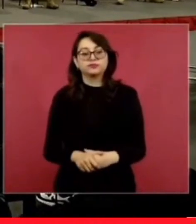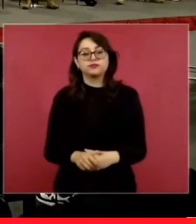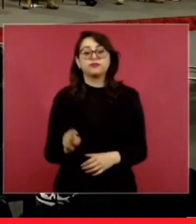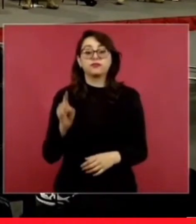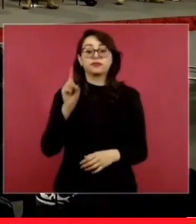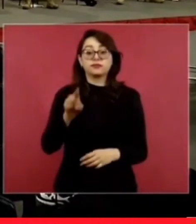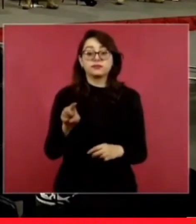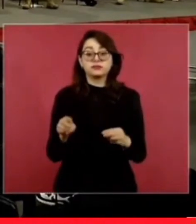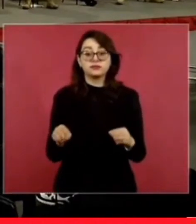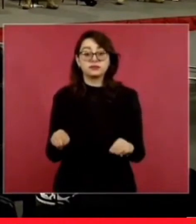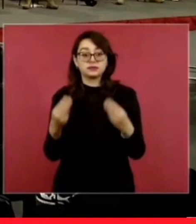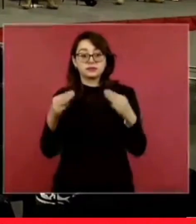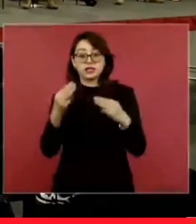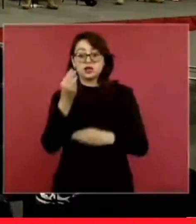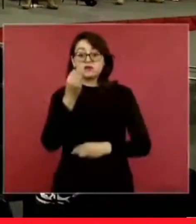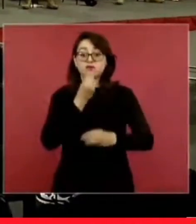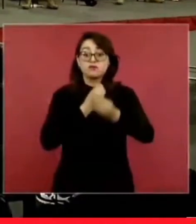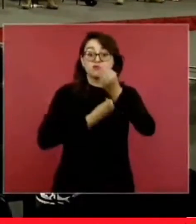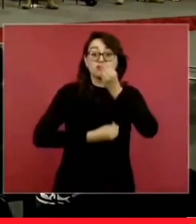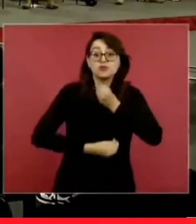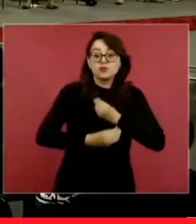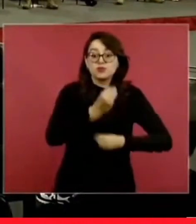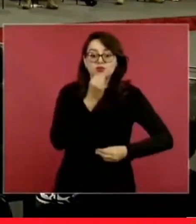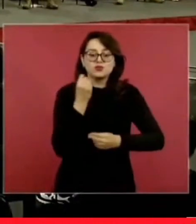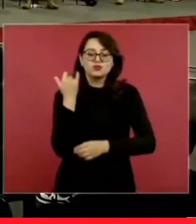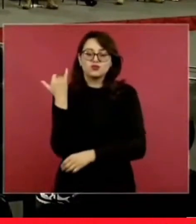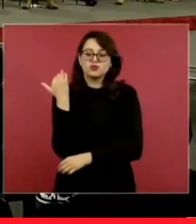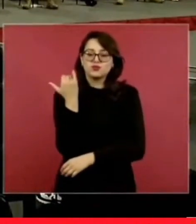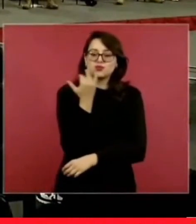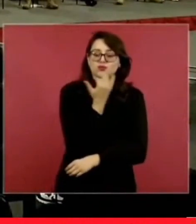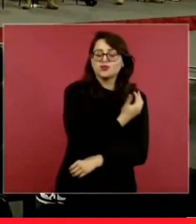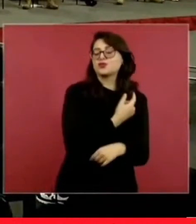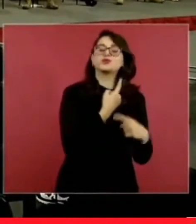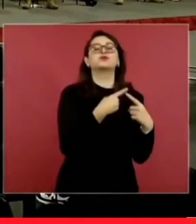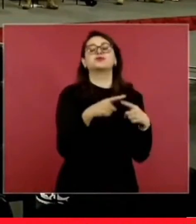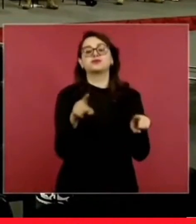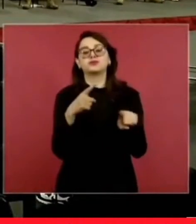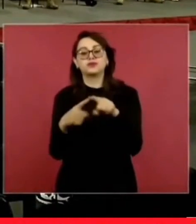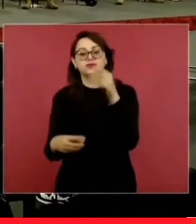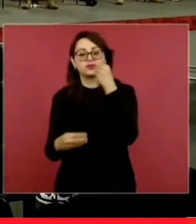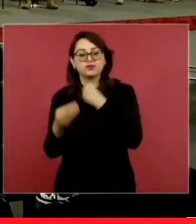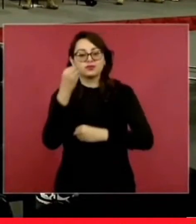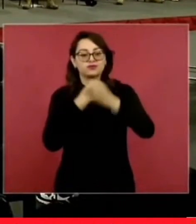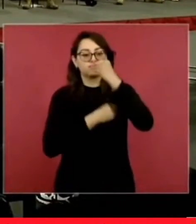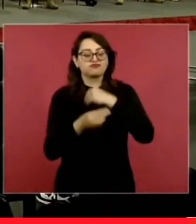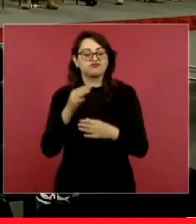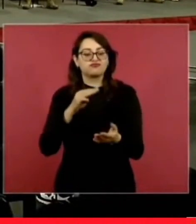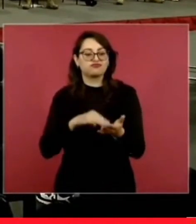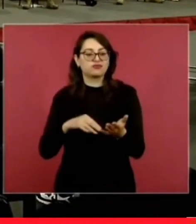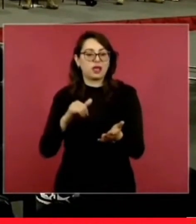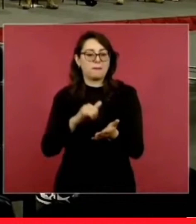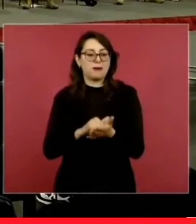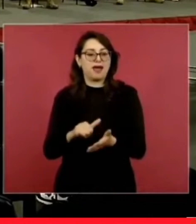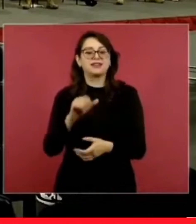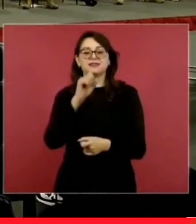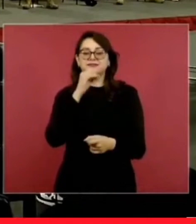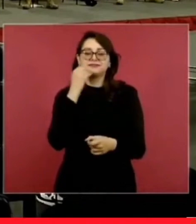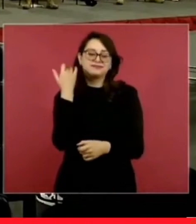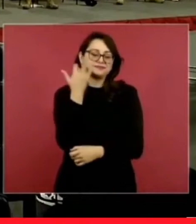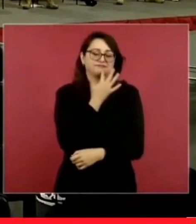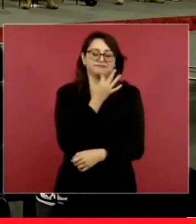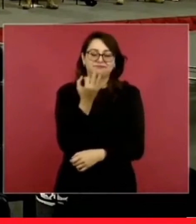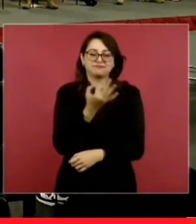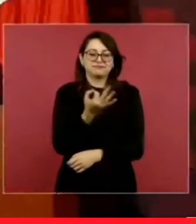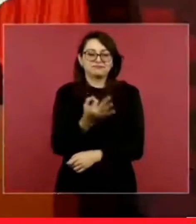mercado culinario local en donde las y los visitantes podrán disfrutar de la comida tradicional maya que por cierto es exquisita y desde donde puedan